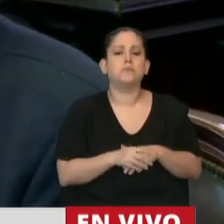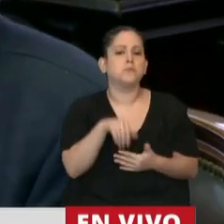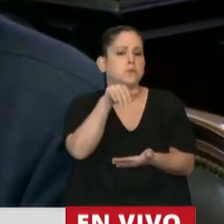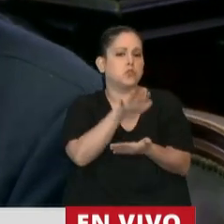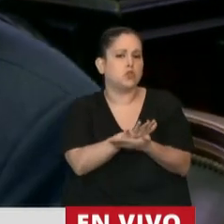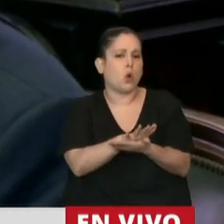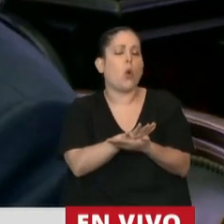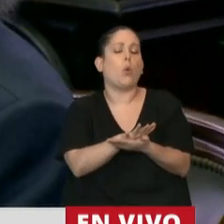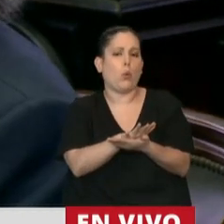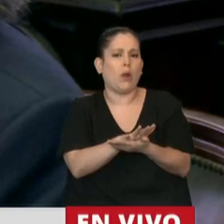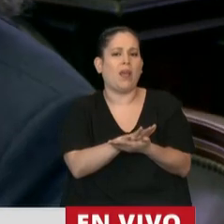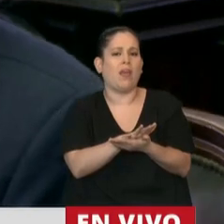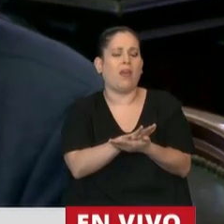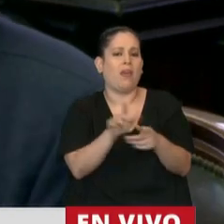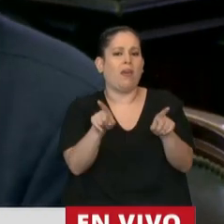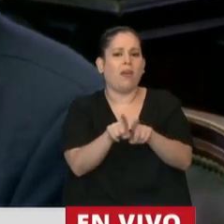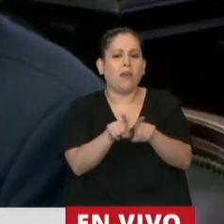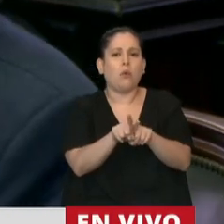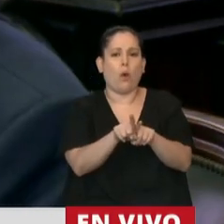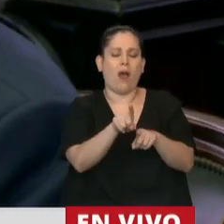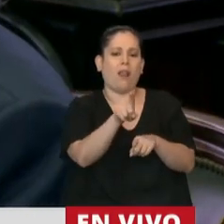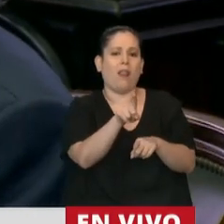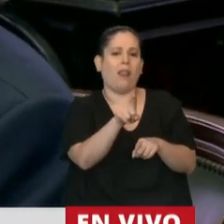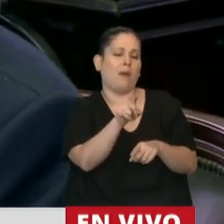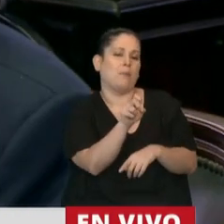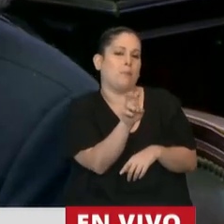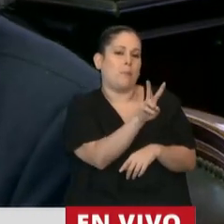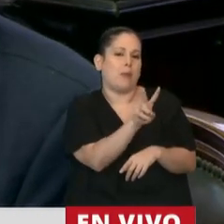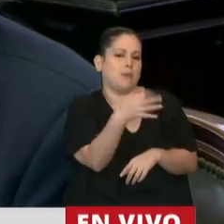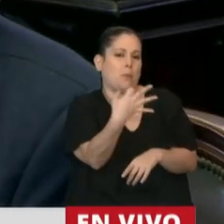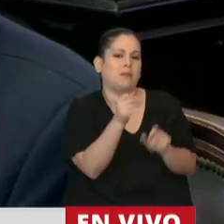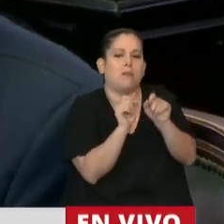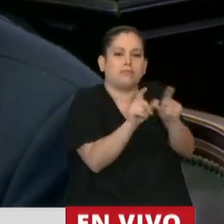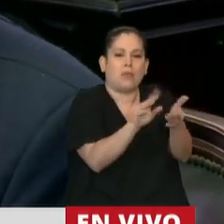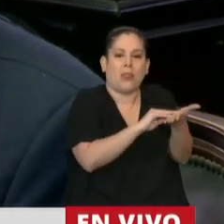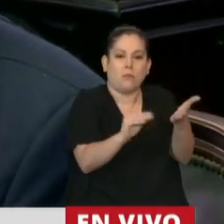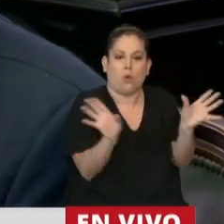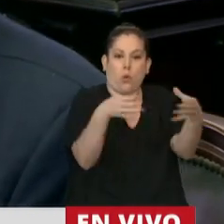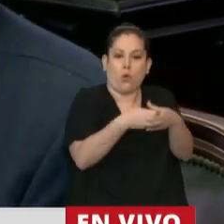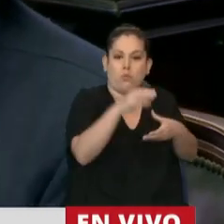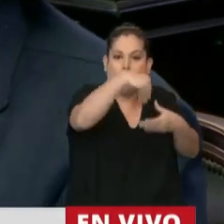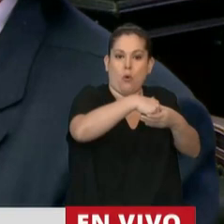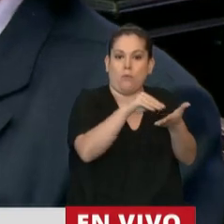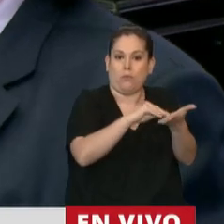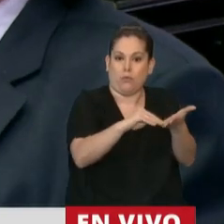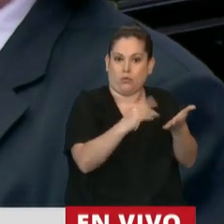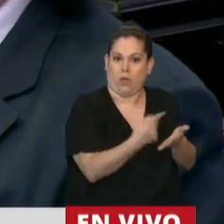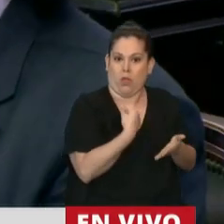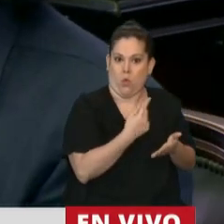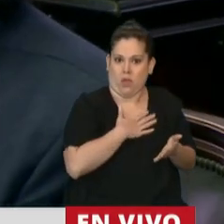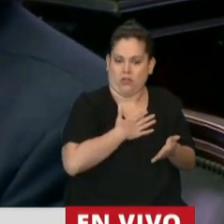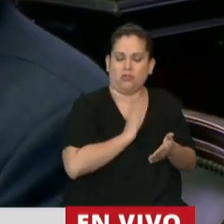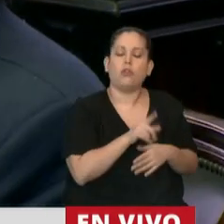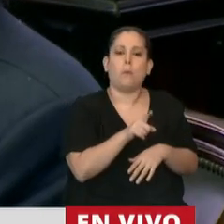con el desafuero de un senador perteneciente a nuestro partido político en la provincia de Mendoza, y